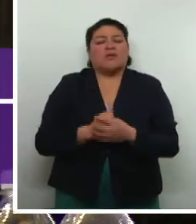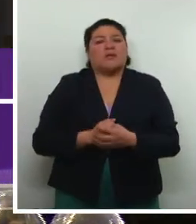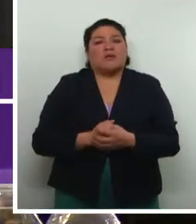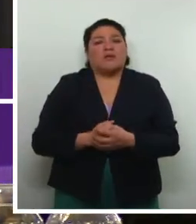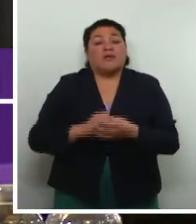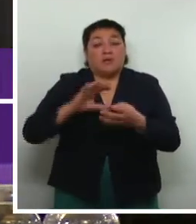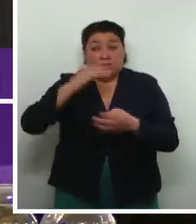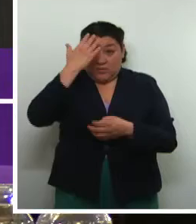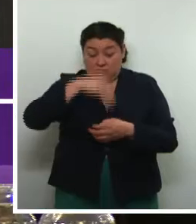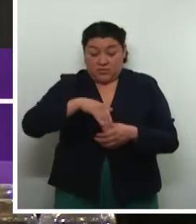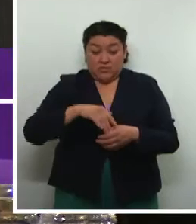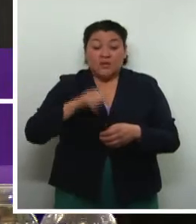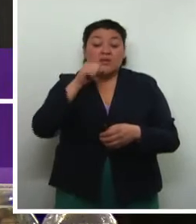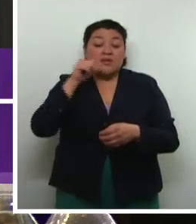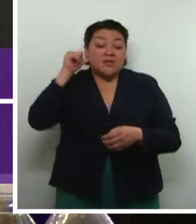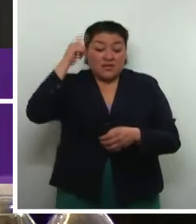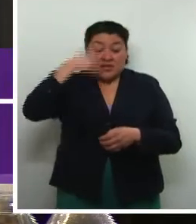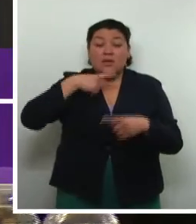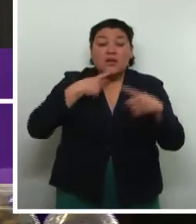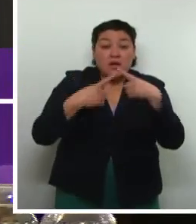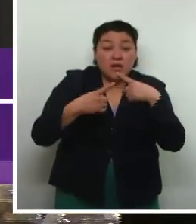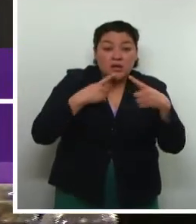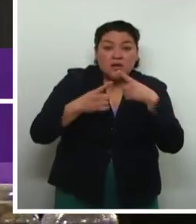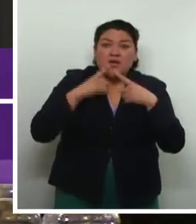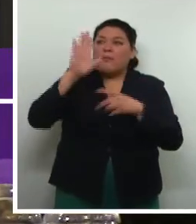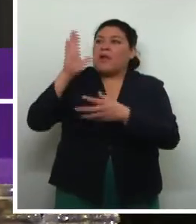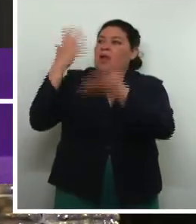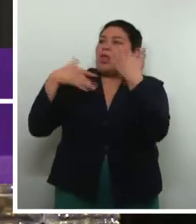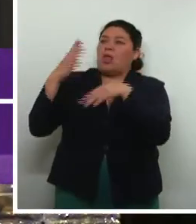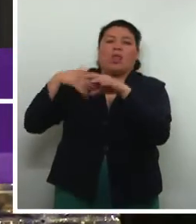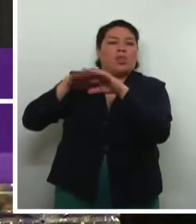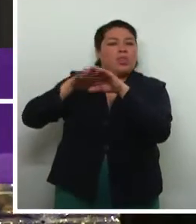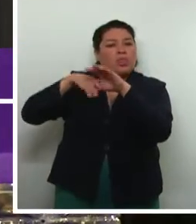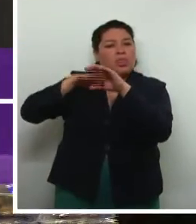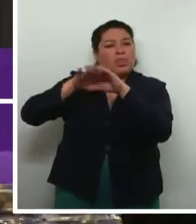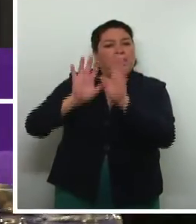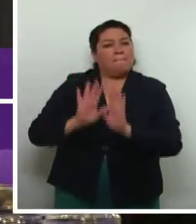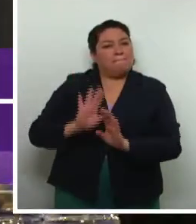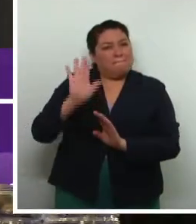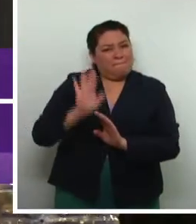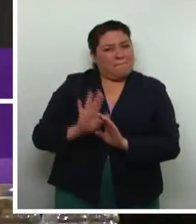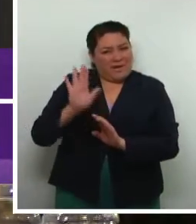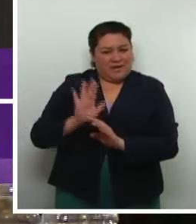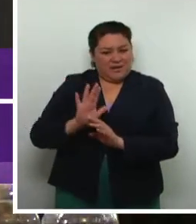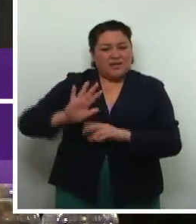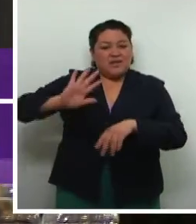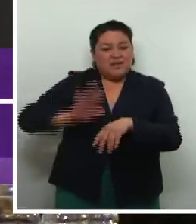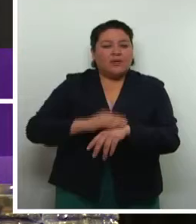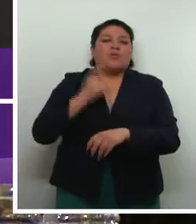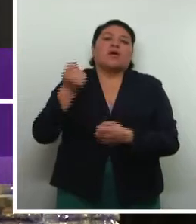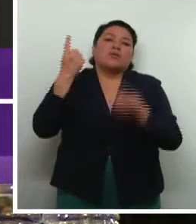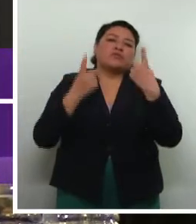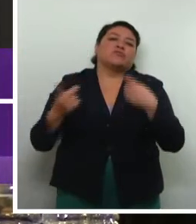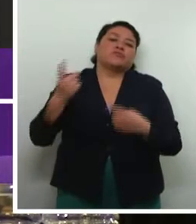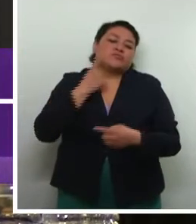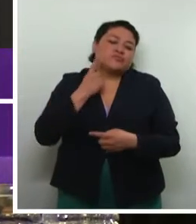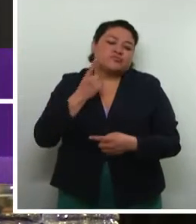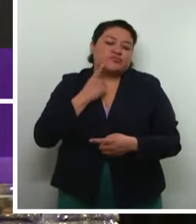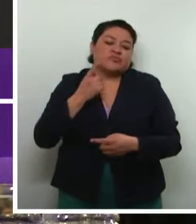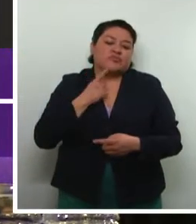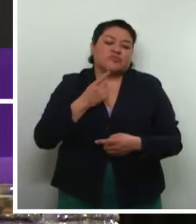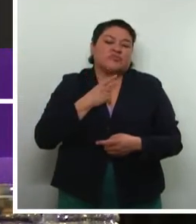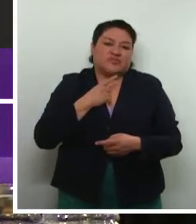y que estas discusiones de repente sin fondo parecieran ser el resultado de que hay diputadas y diputados que han